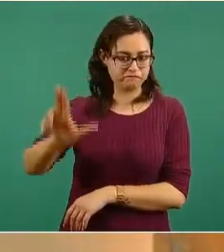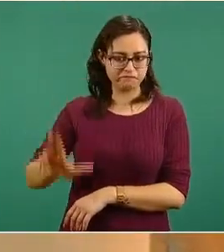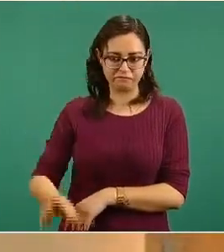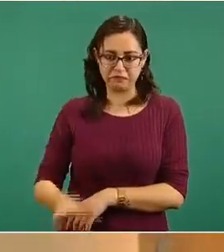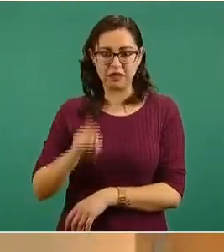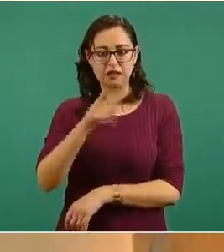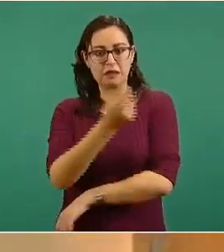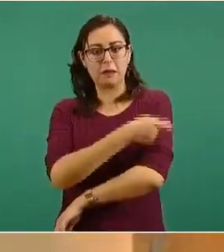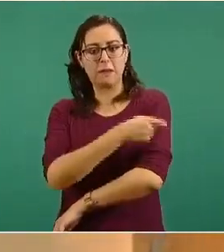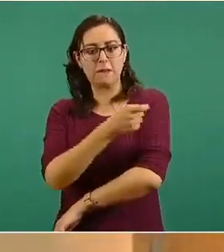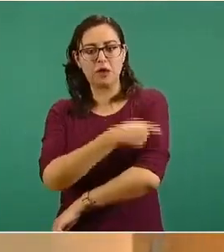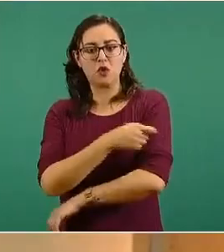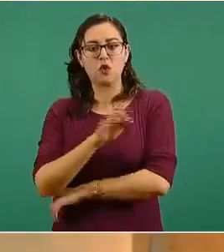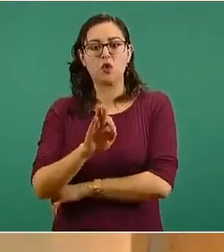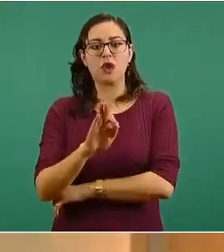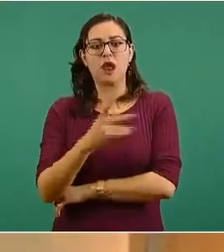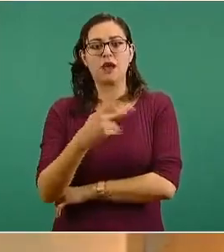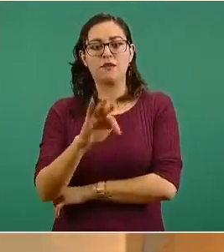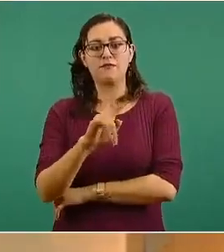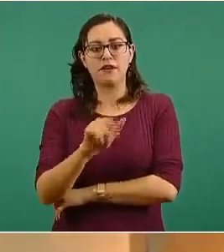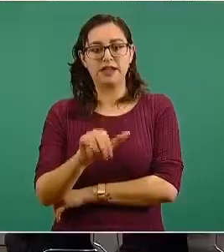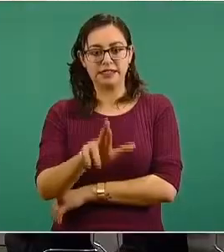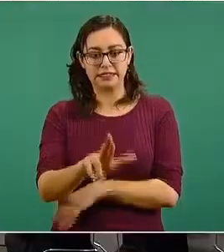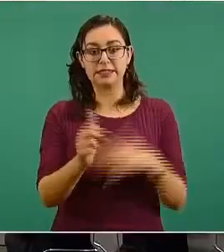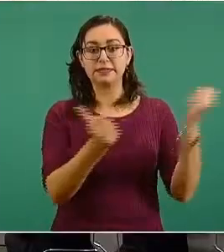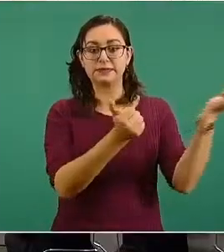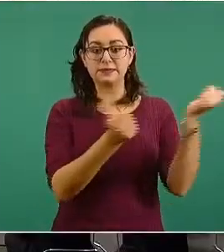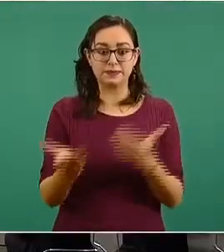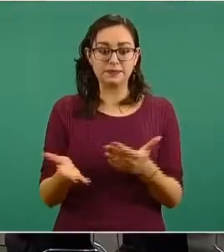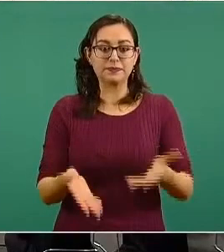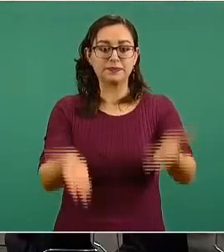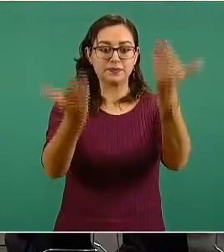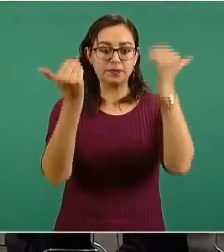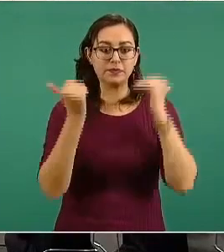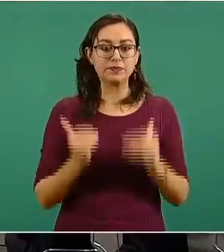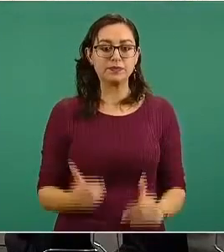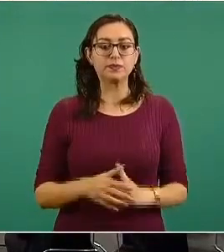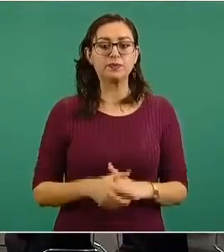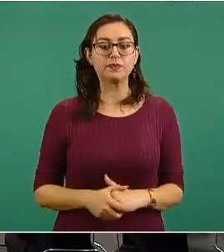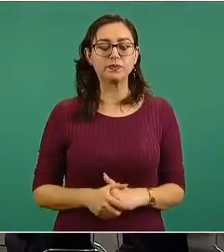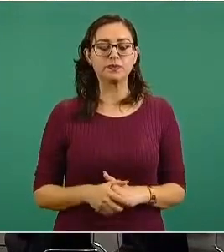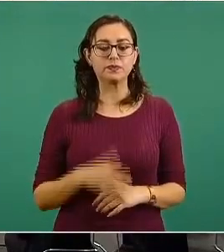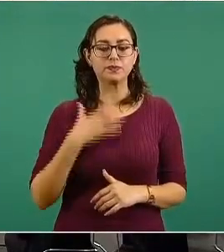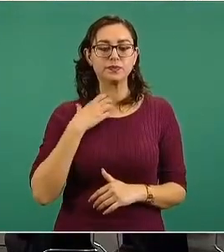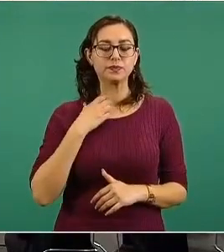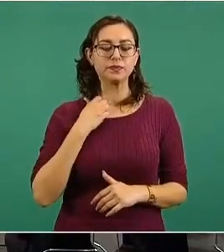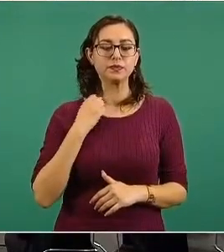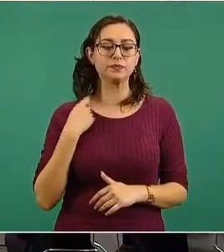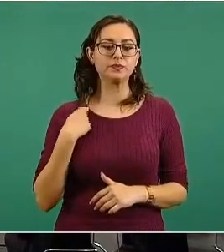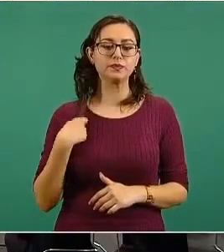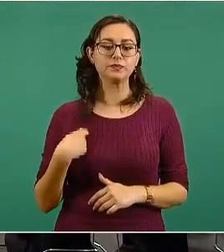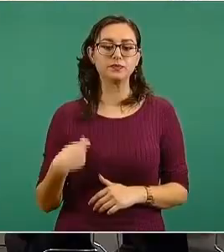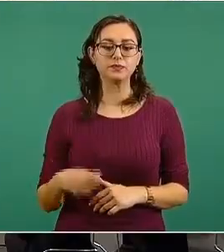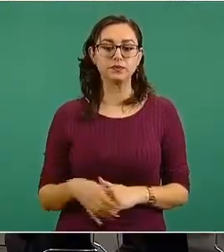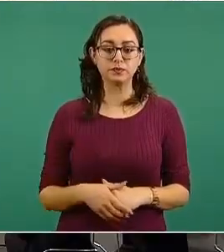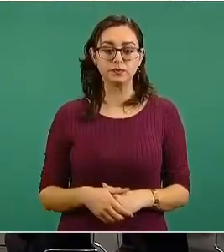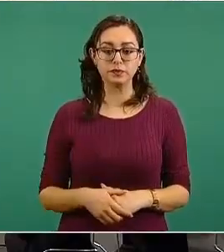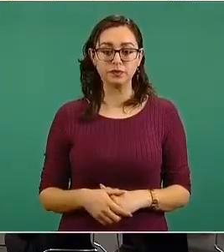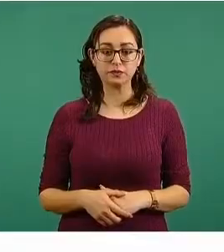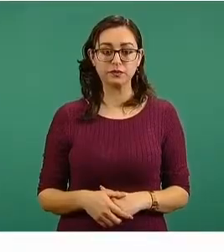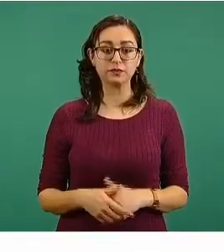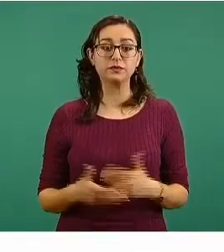Pfizer. Me parece que esta es la última, queda una más, los ESAVIS. Estaremos informando siempre de los